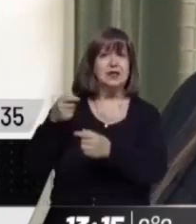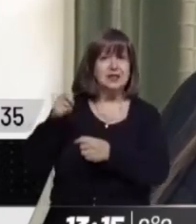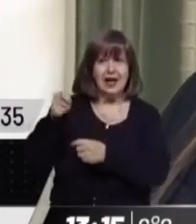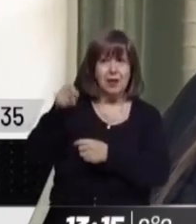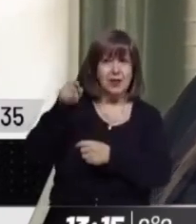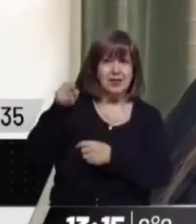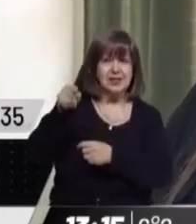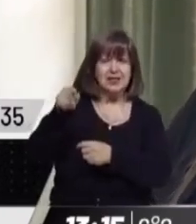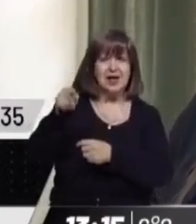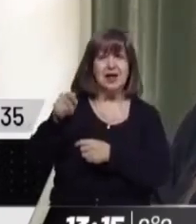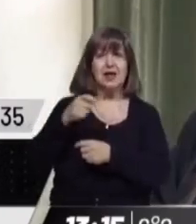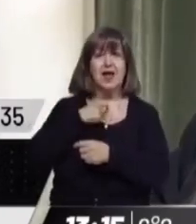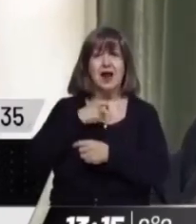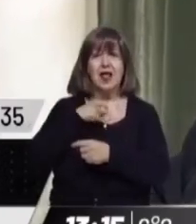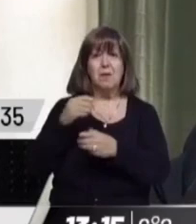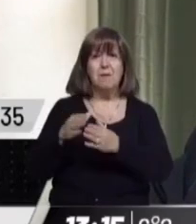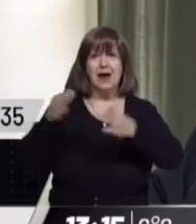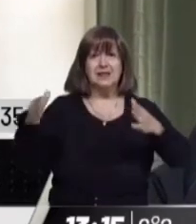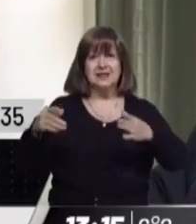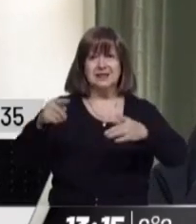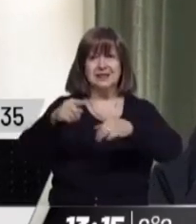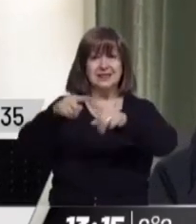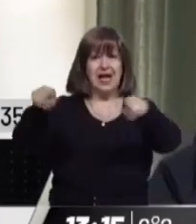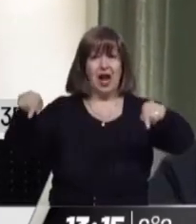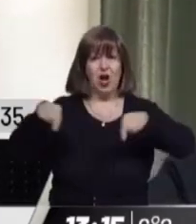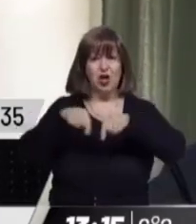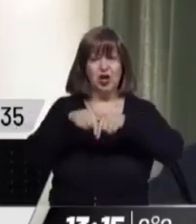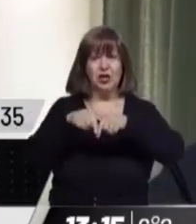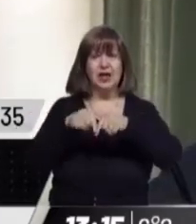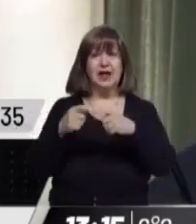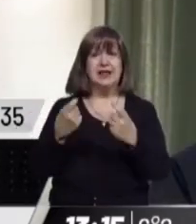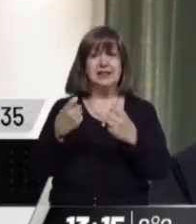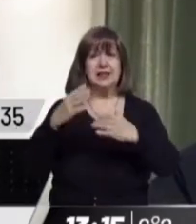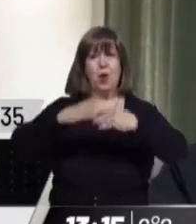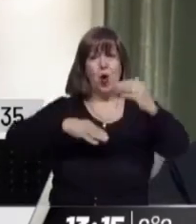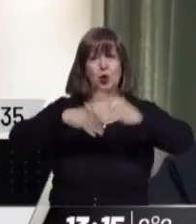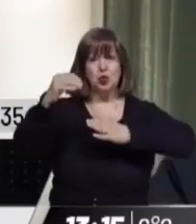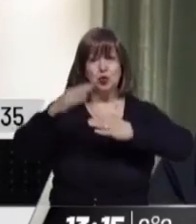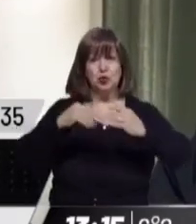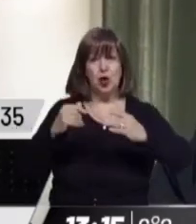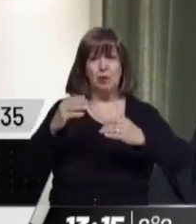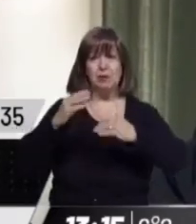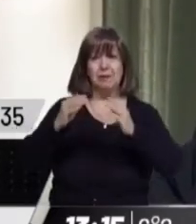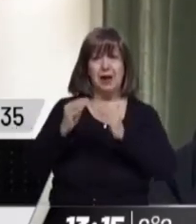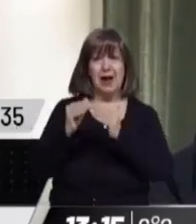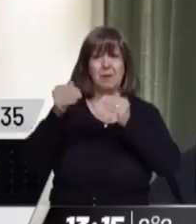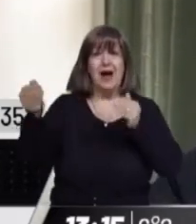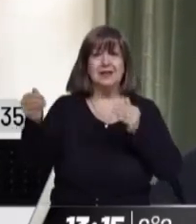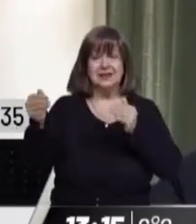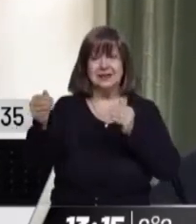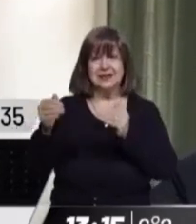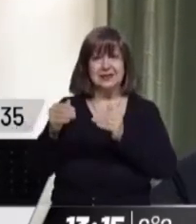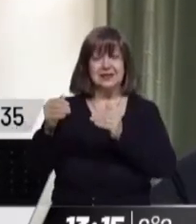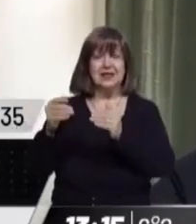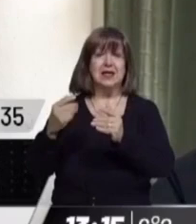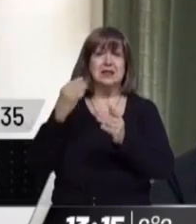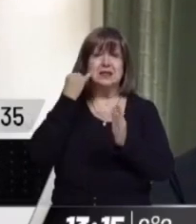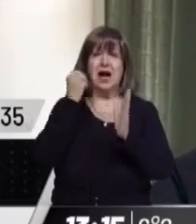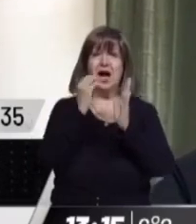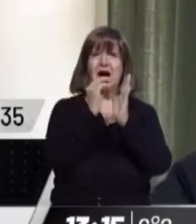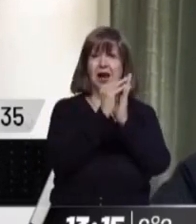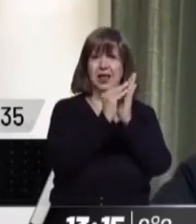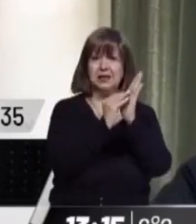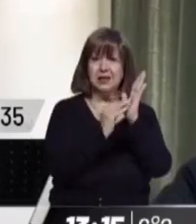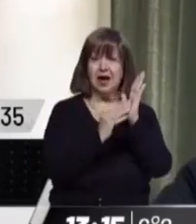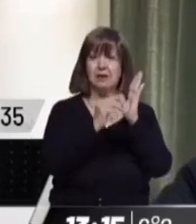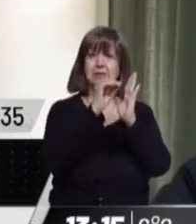una extensión del salón, por lo cual también necesitamos materiales de construcción, los cuales tenemos una lista